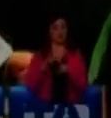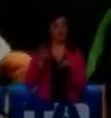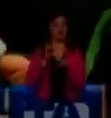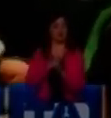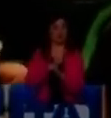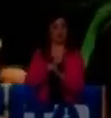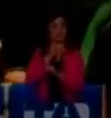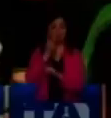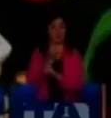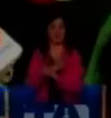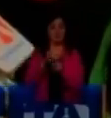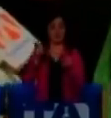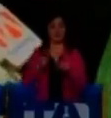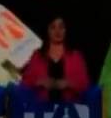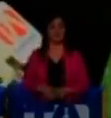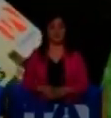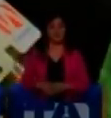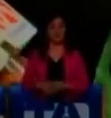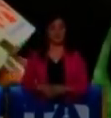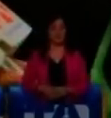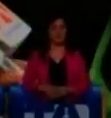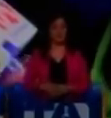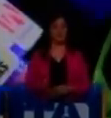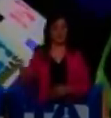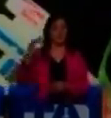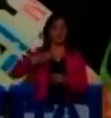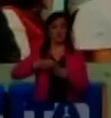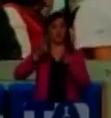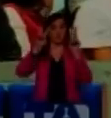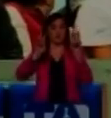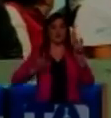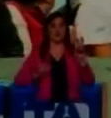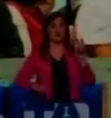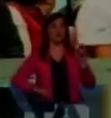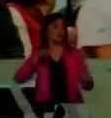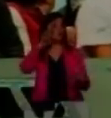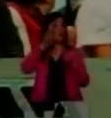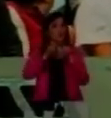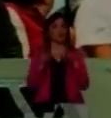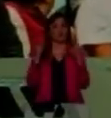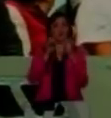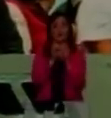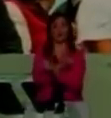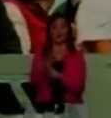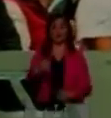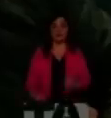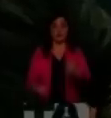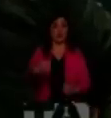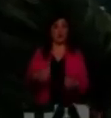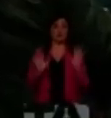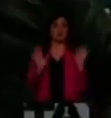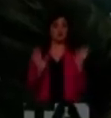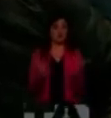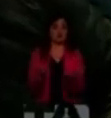demás instituciones y de demás sectores que formamos parte del sector salud. A este acuerdo se podrán sumar otros candidatos, sin